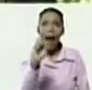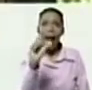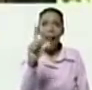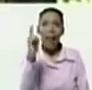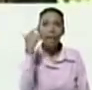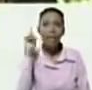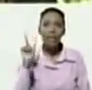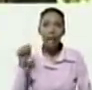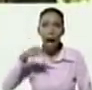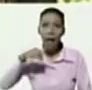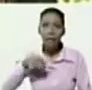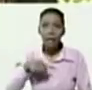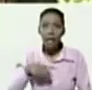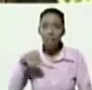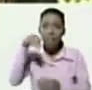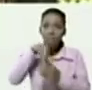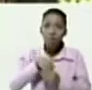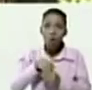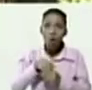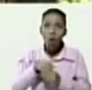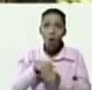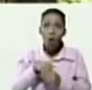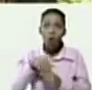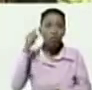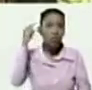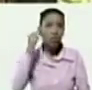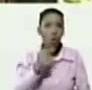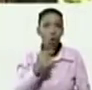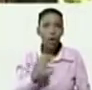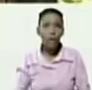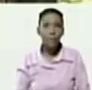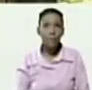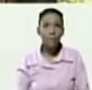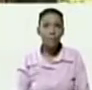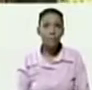de Sucre, que nos ha